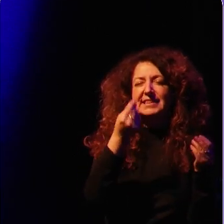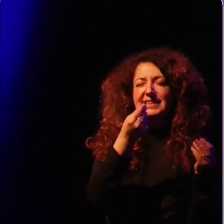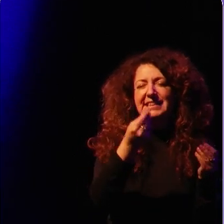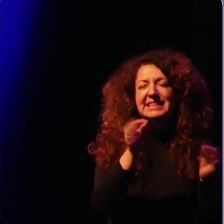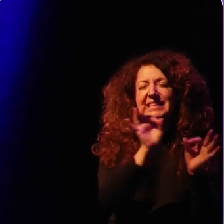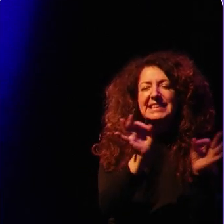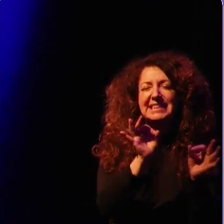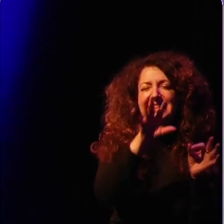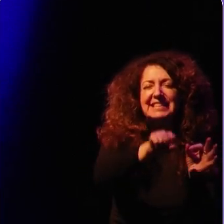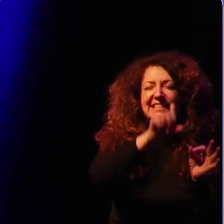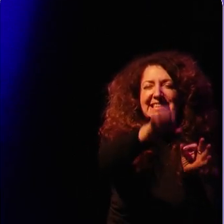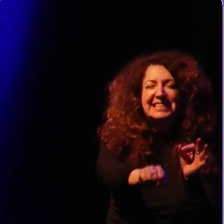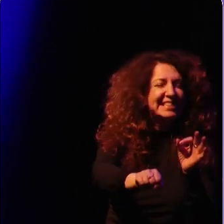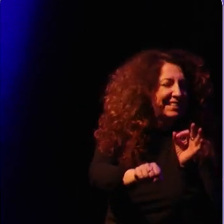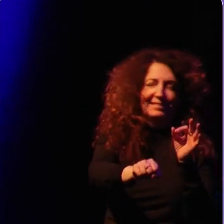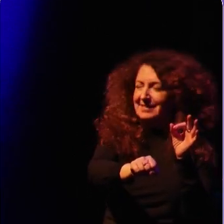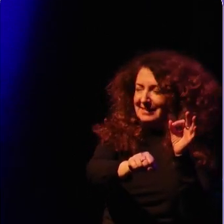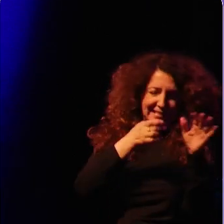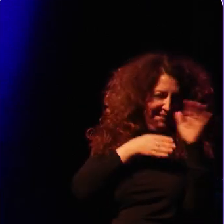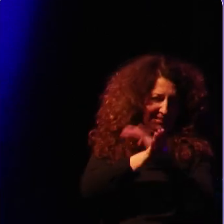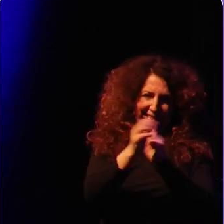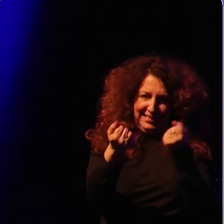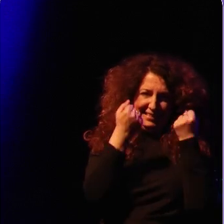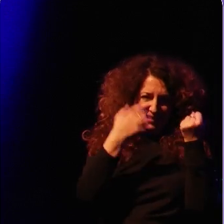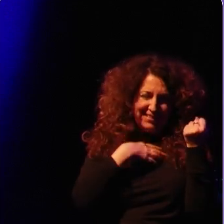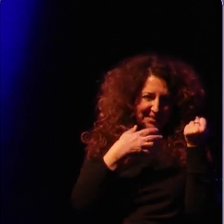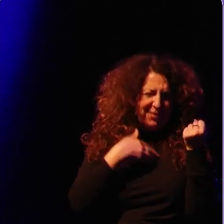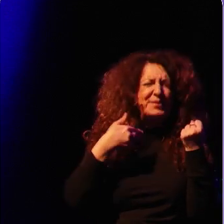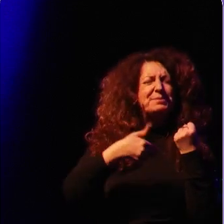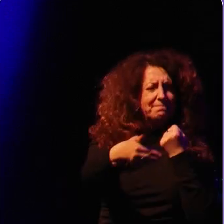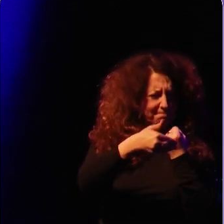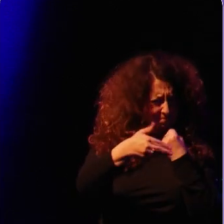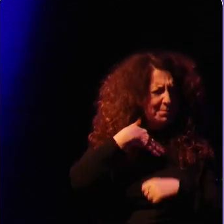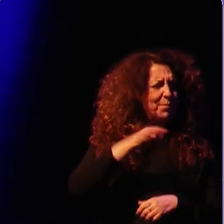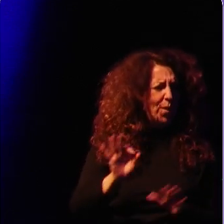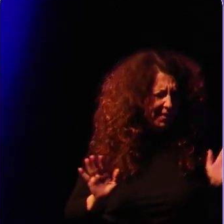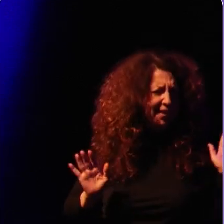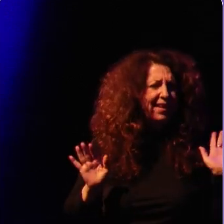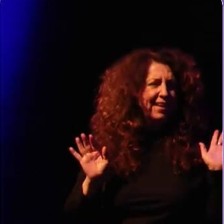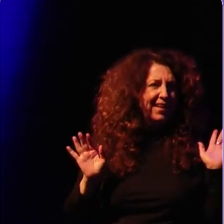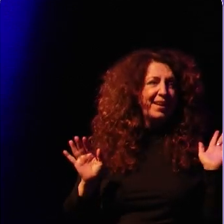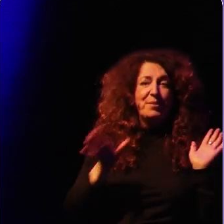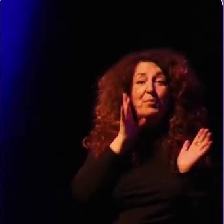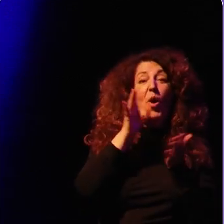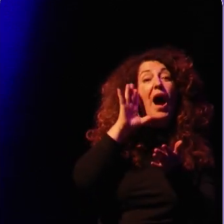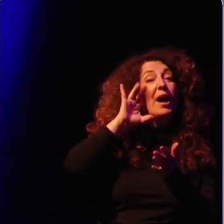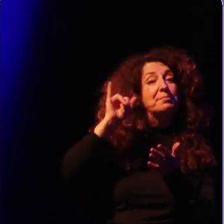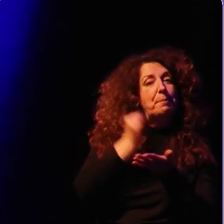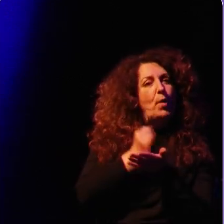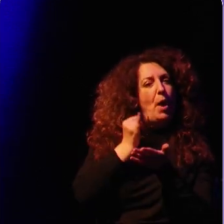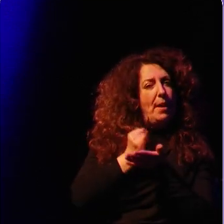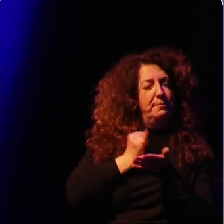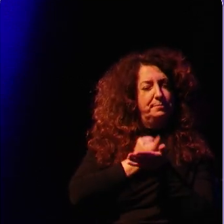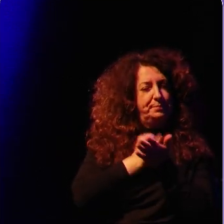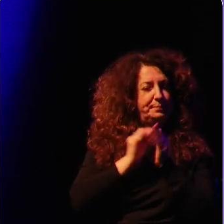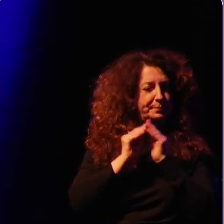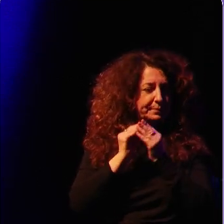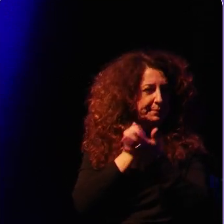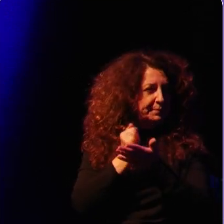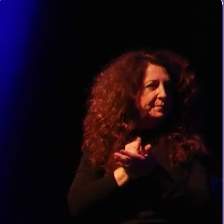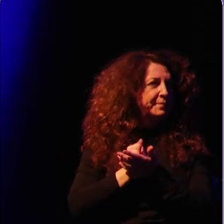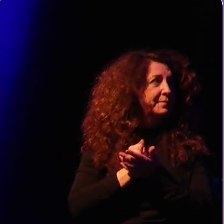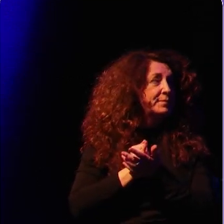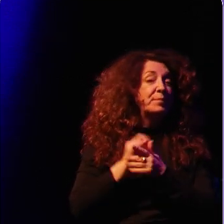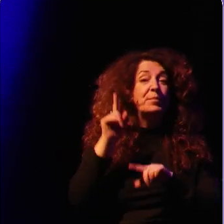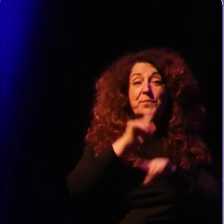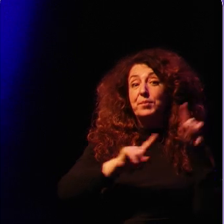la zanahoria, pero todavía no puedes acceder. Pero pronto podremos. ¿Por qué? Porque está en prueba. El problema